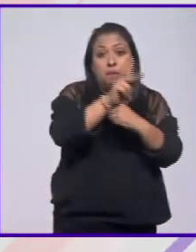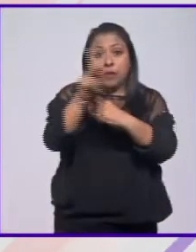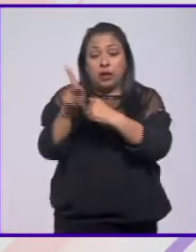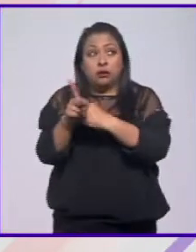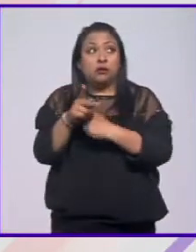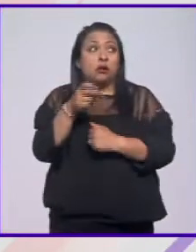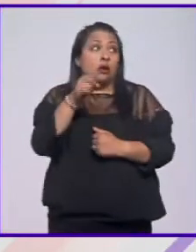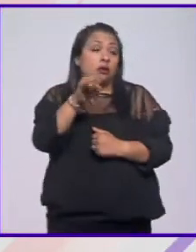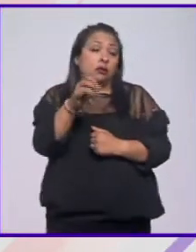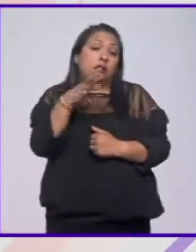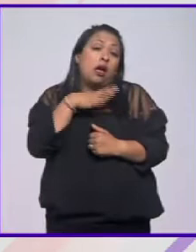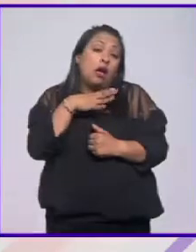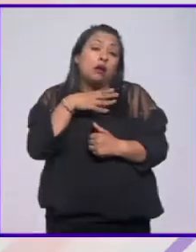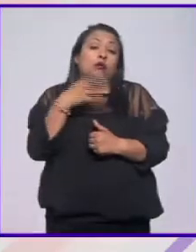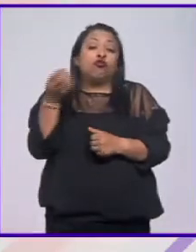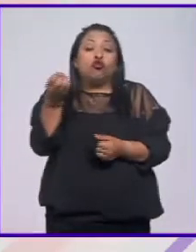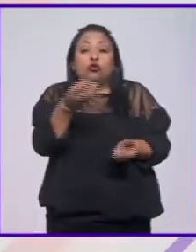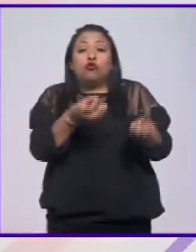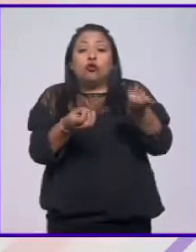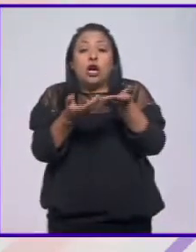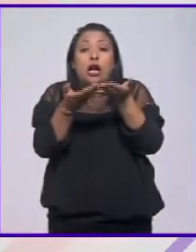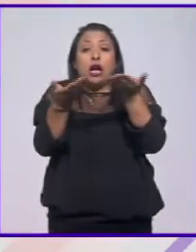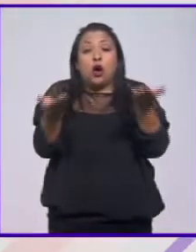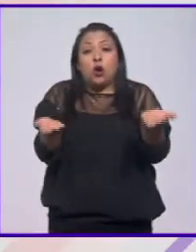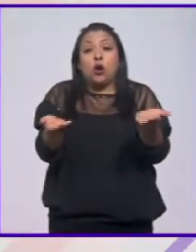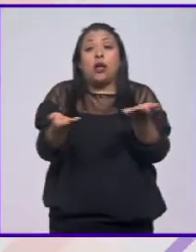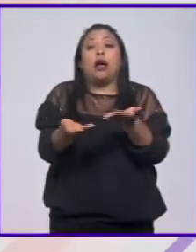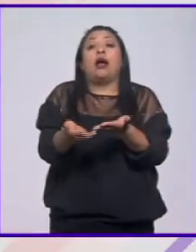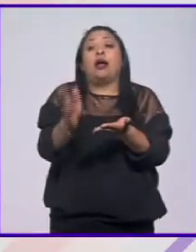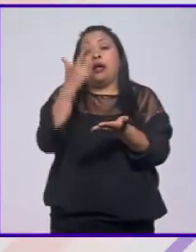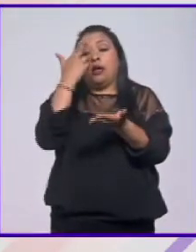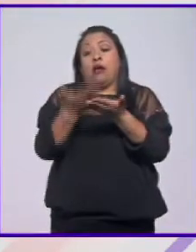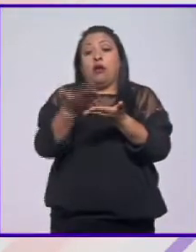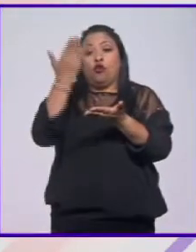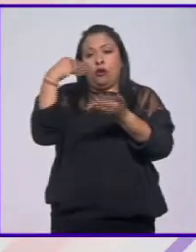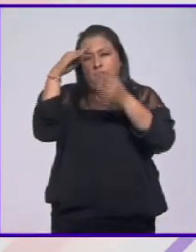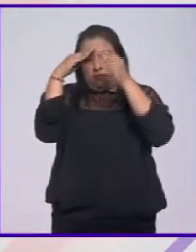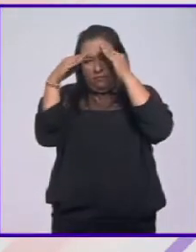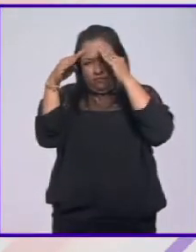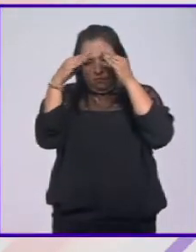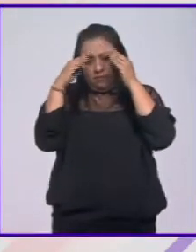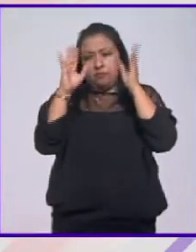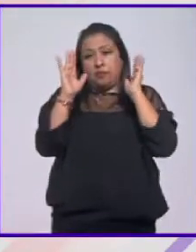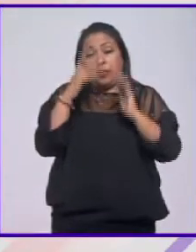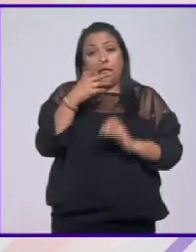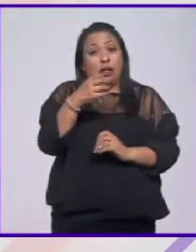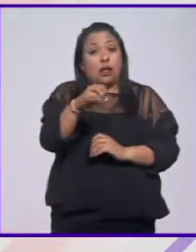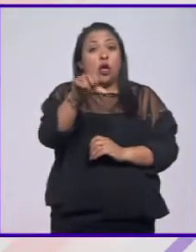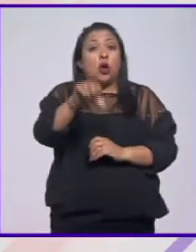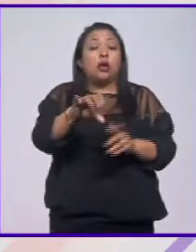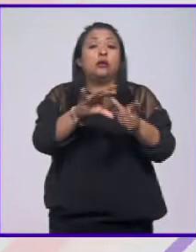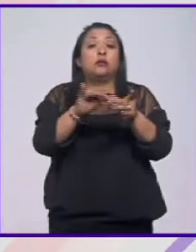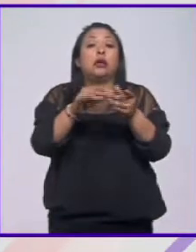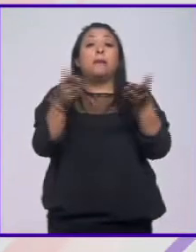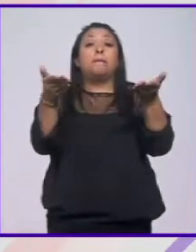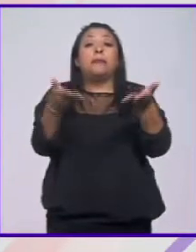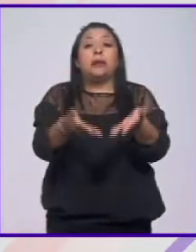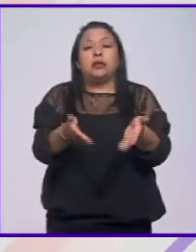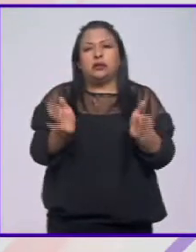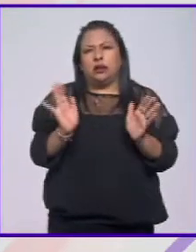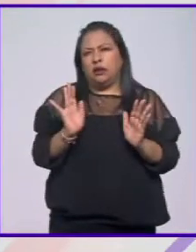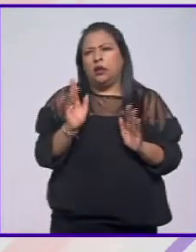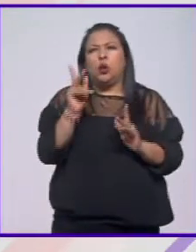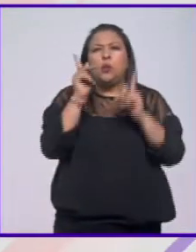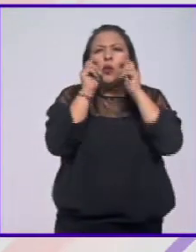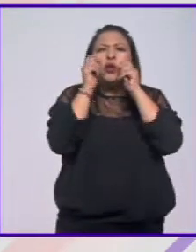se construye finalmente el presente a partir de estas reflexiones y es como estamos hoy hablando de un presente más allá